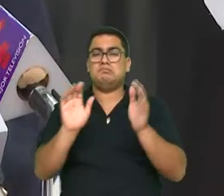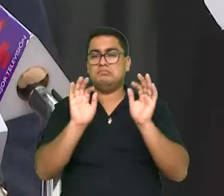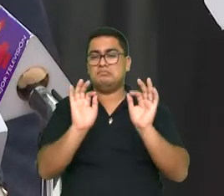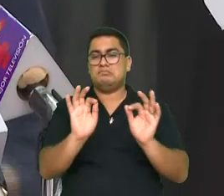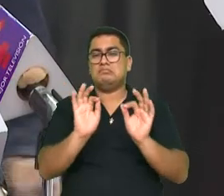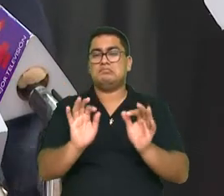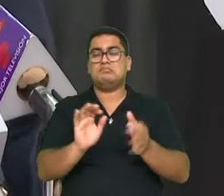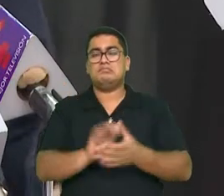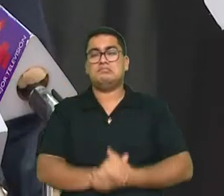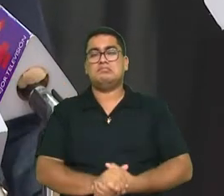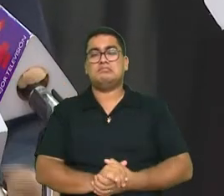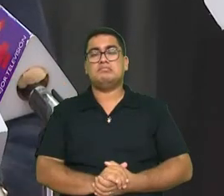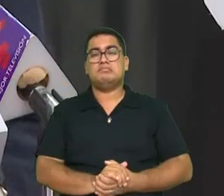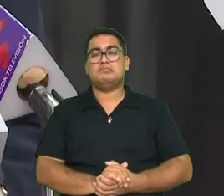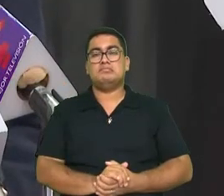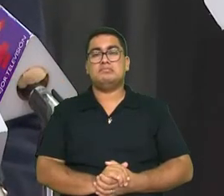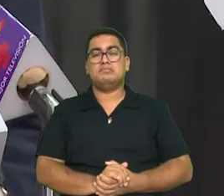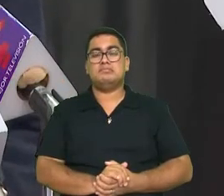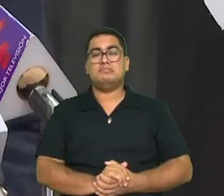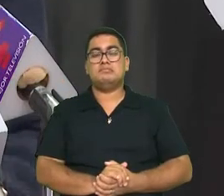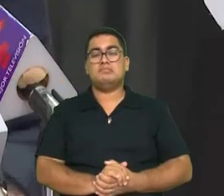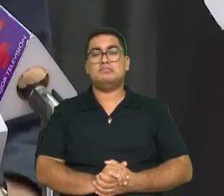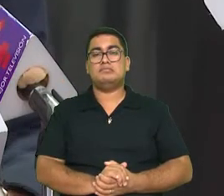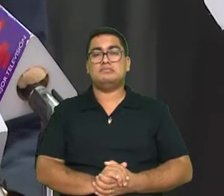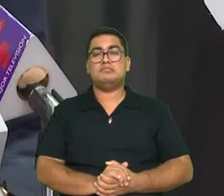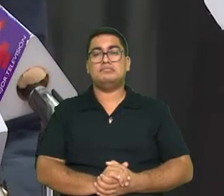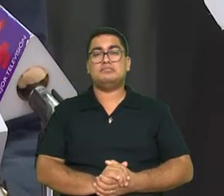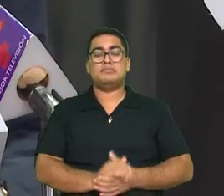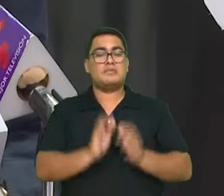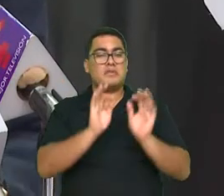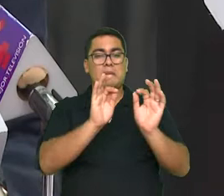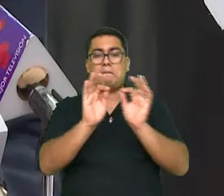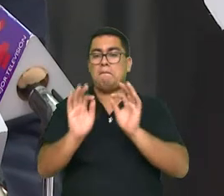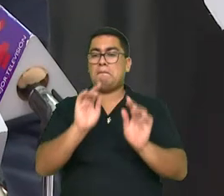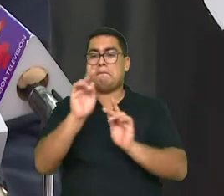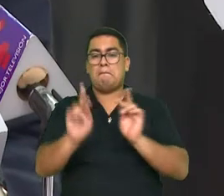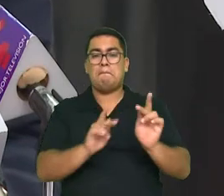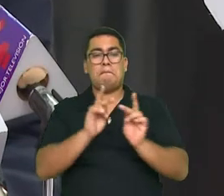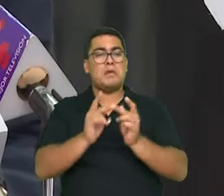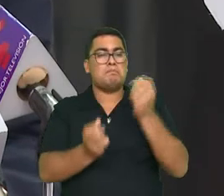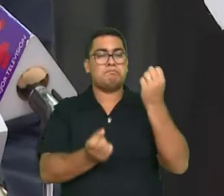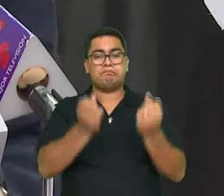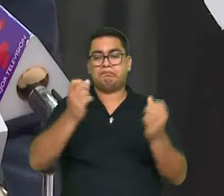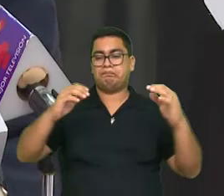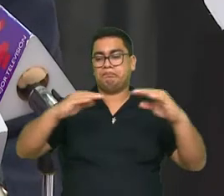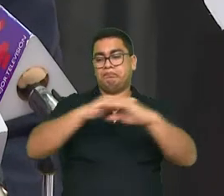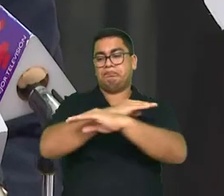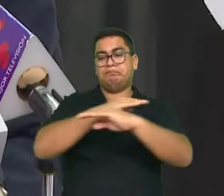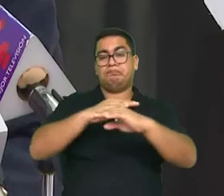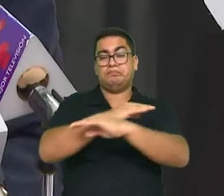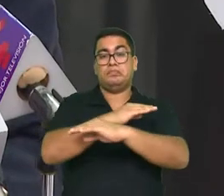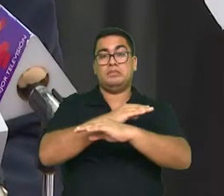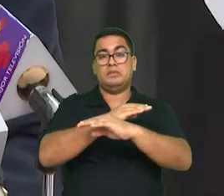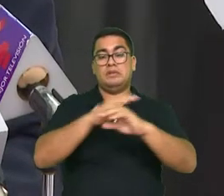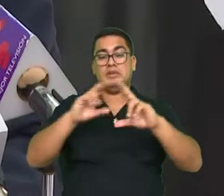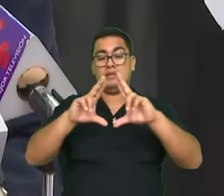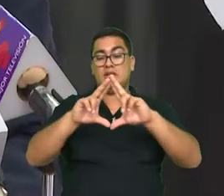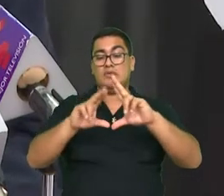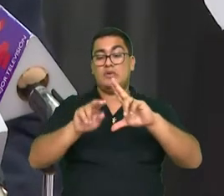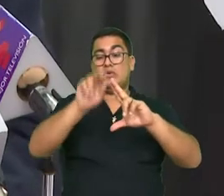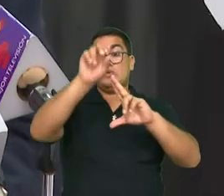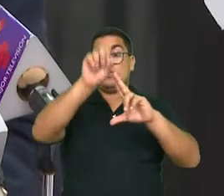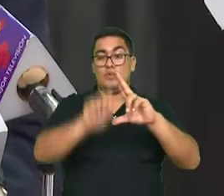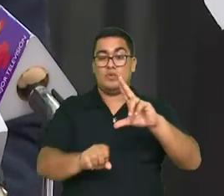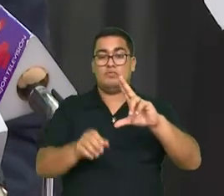sido superados. Está restablecido completamente el paso también de norte a sur en